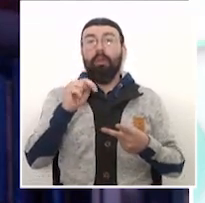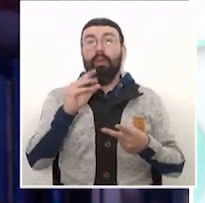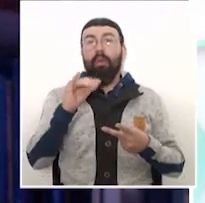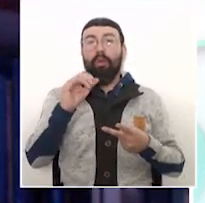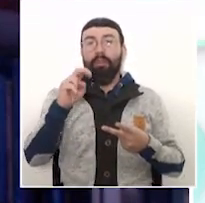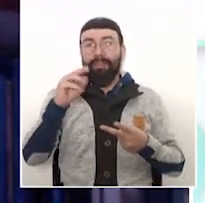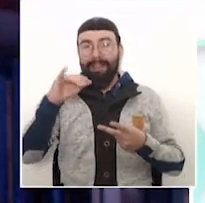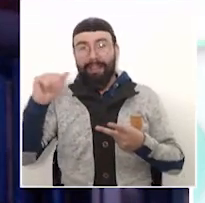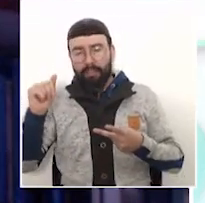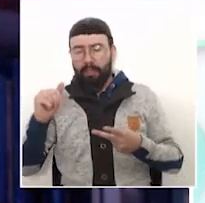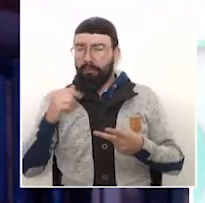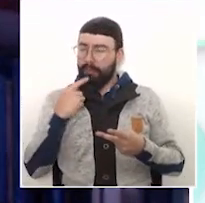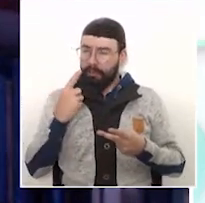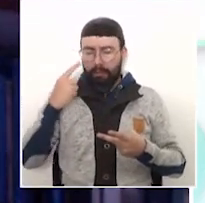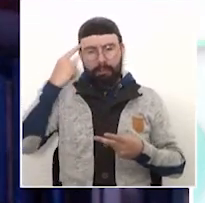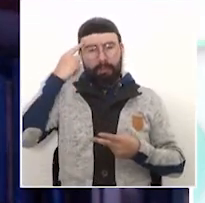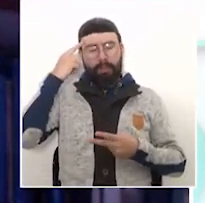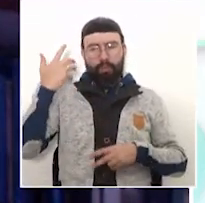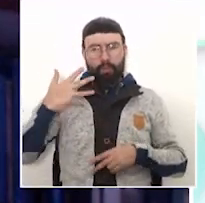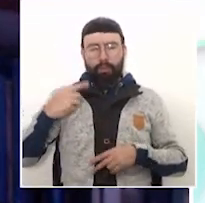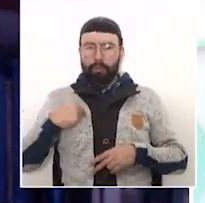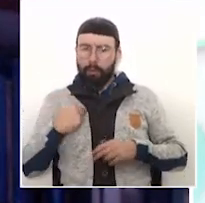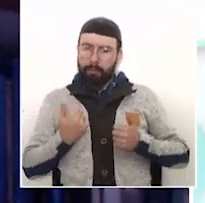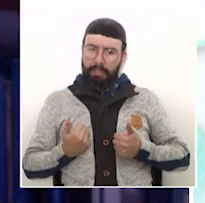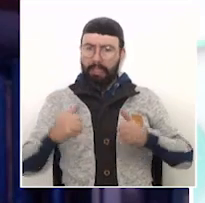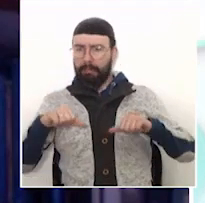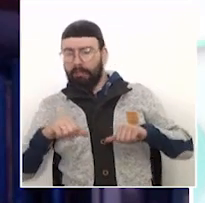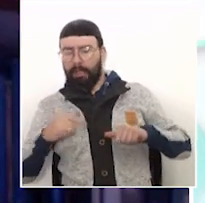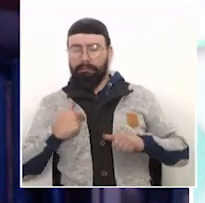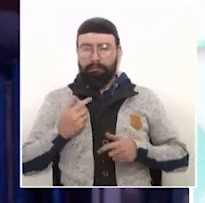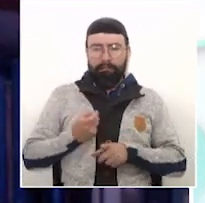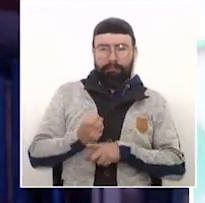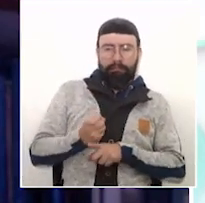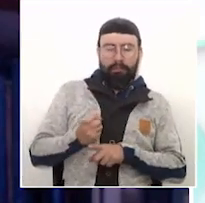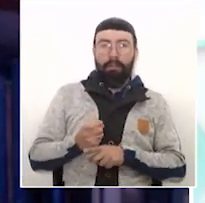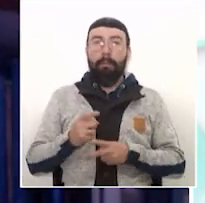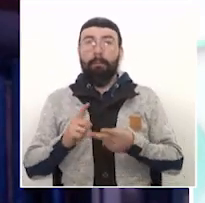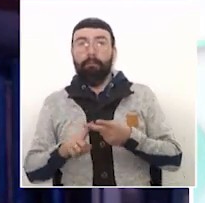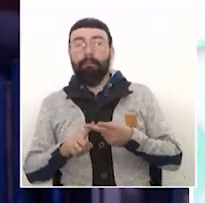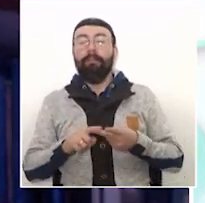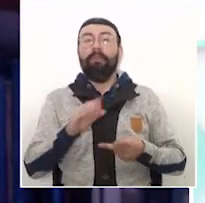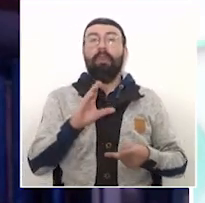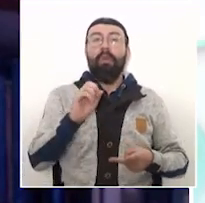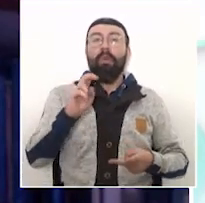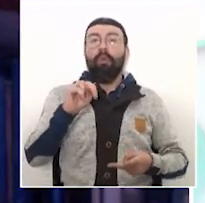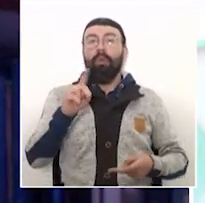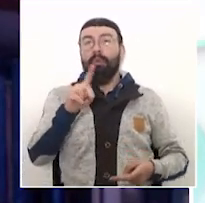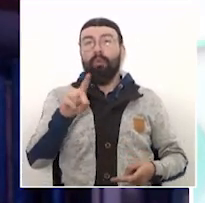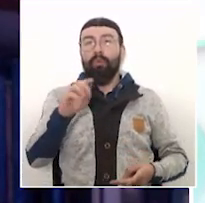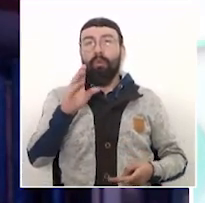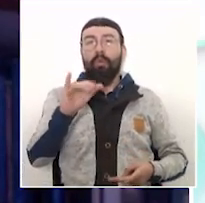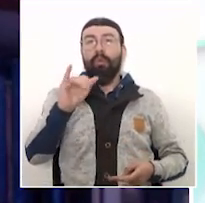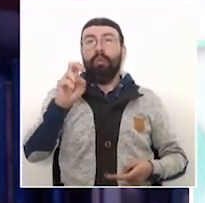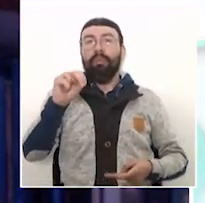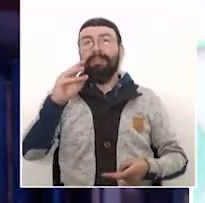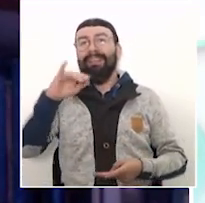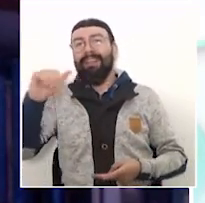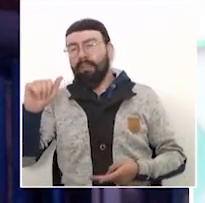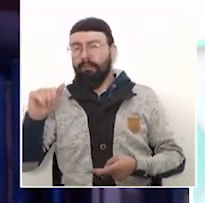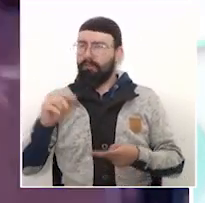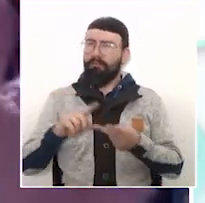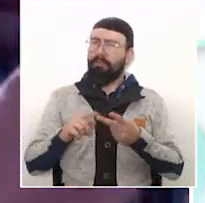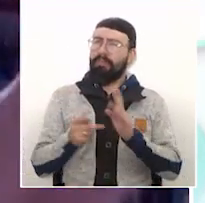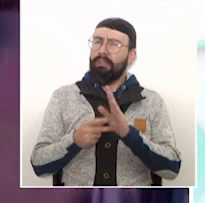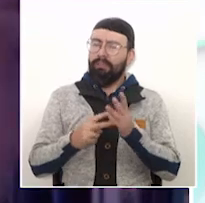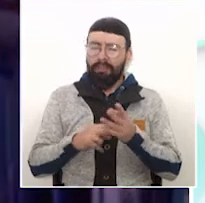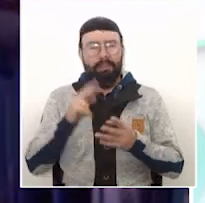tu interior, si sabes escuchar, esto es bien, esto es mal. Pero con ese C se viene escribiendo ya hace un buen tiempo en una visión